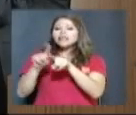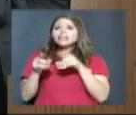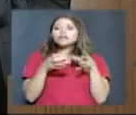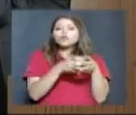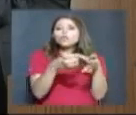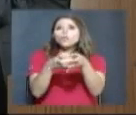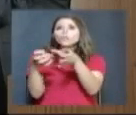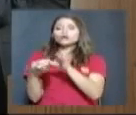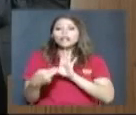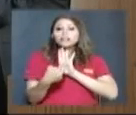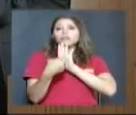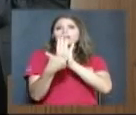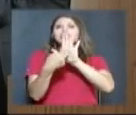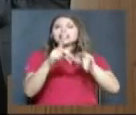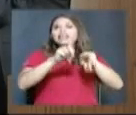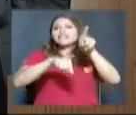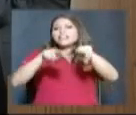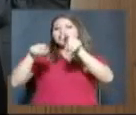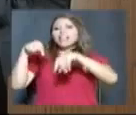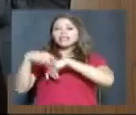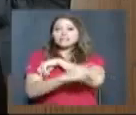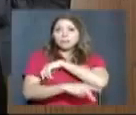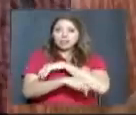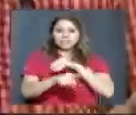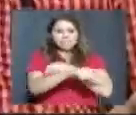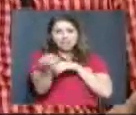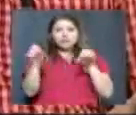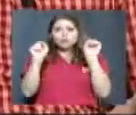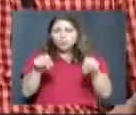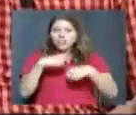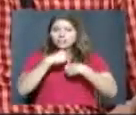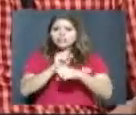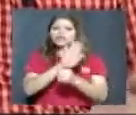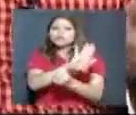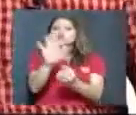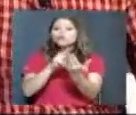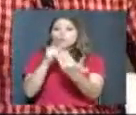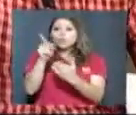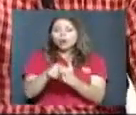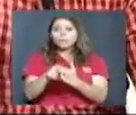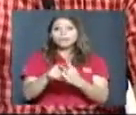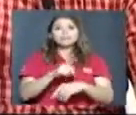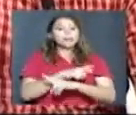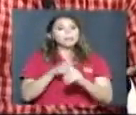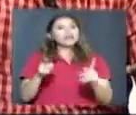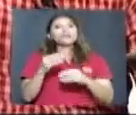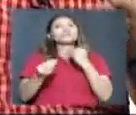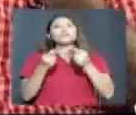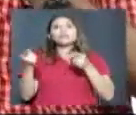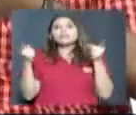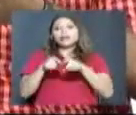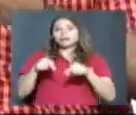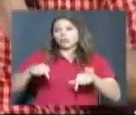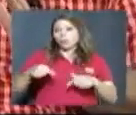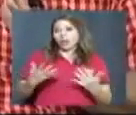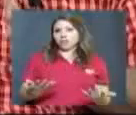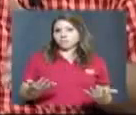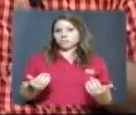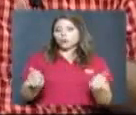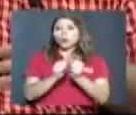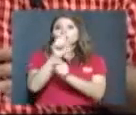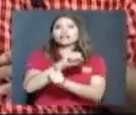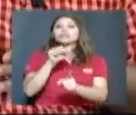que puedan hacer sus emprendimientos. Y la condición de la reserva es clave porque, ¿qué es lo que ha pasado hasta acá? Con la condición